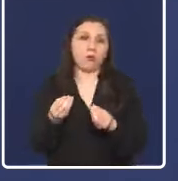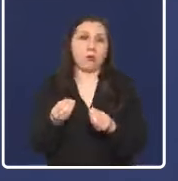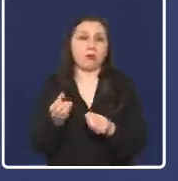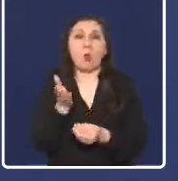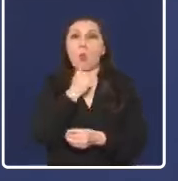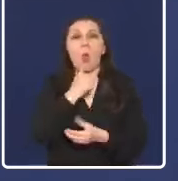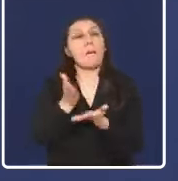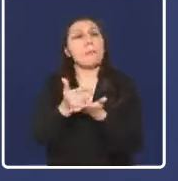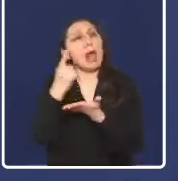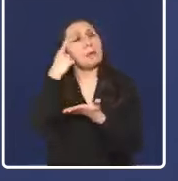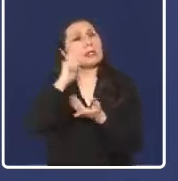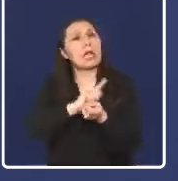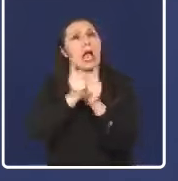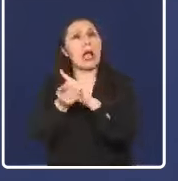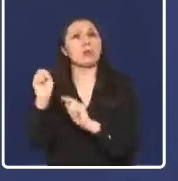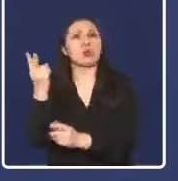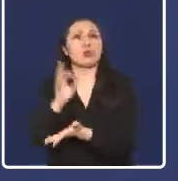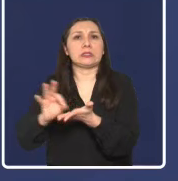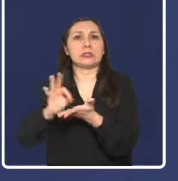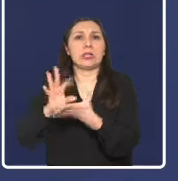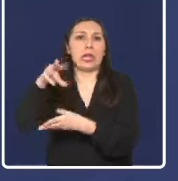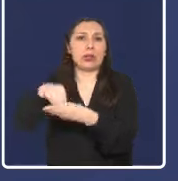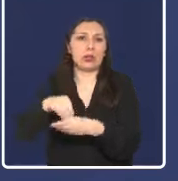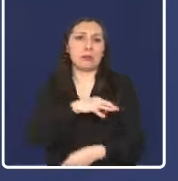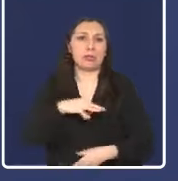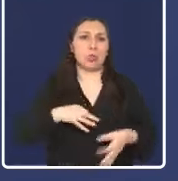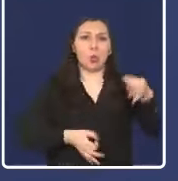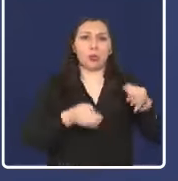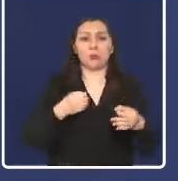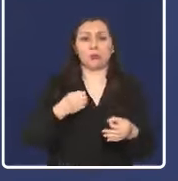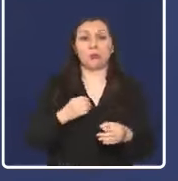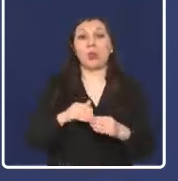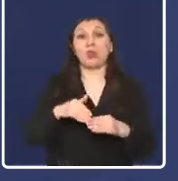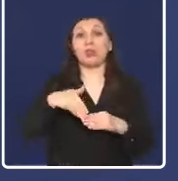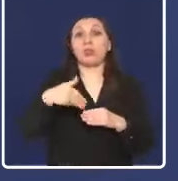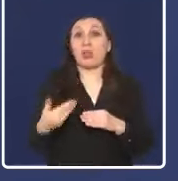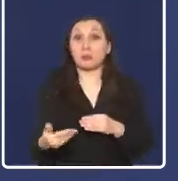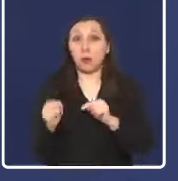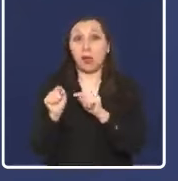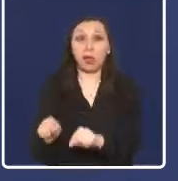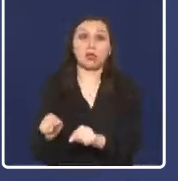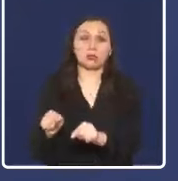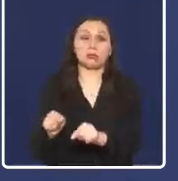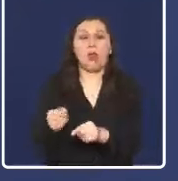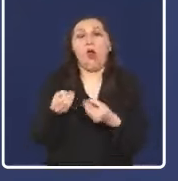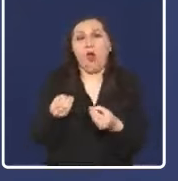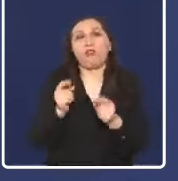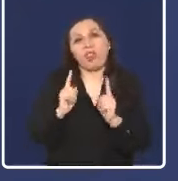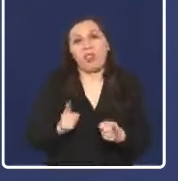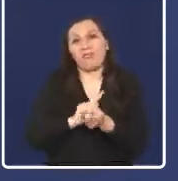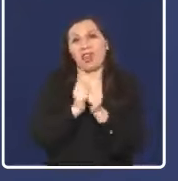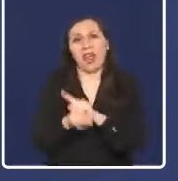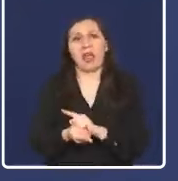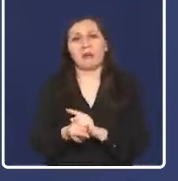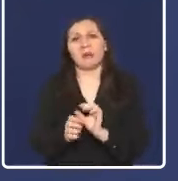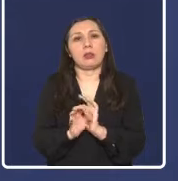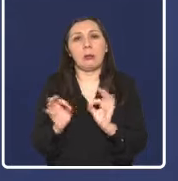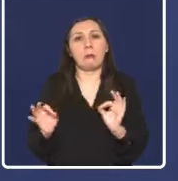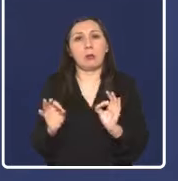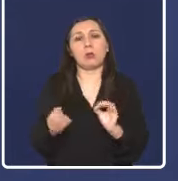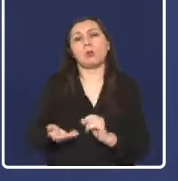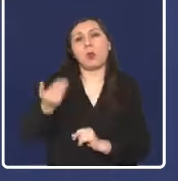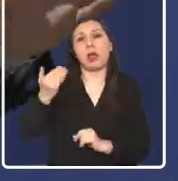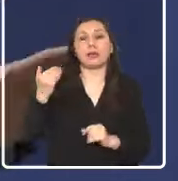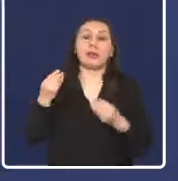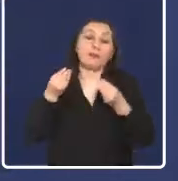no tenía planificado hacer un cambio en la Subsecretaría del Interior en el Ministerio de Justicia. Posterior a eso, evidentemente había que hacer un cambio, como tampoco en su